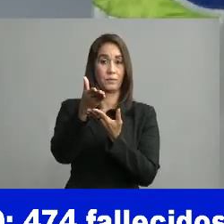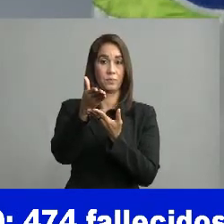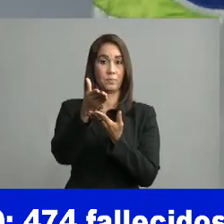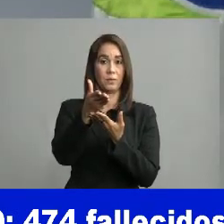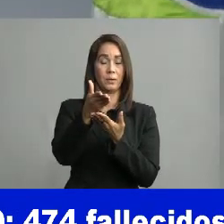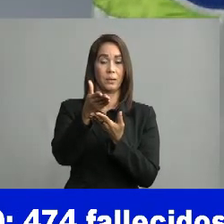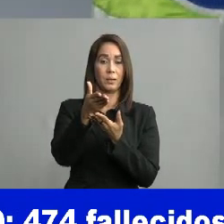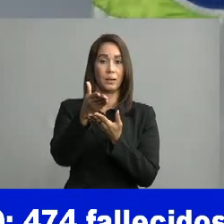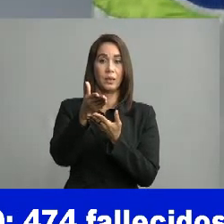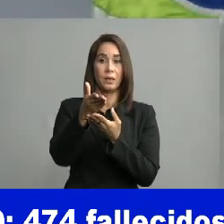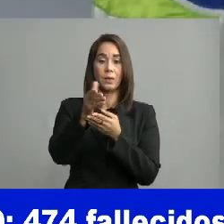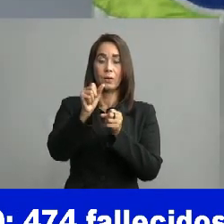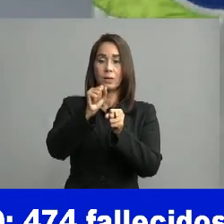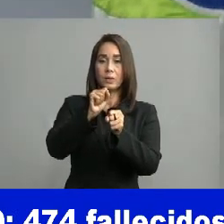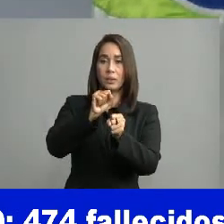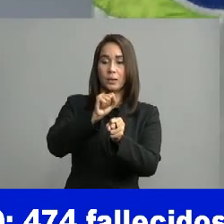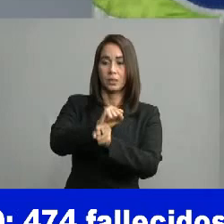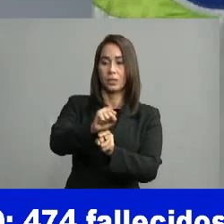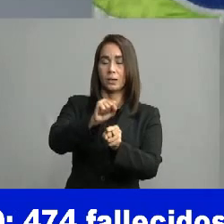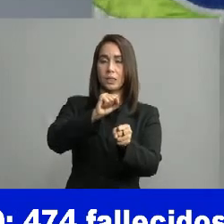que durante el operativo